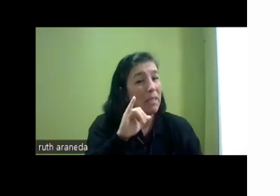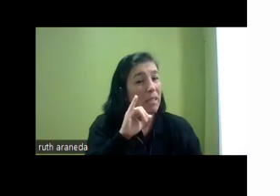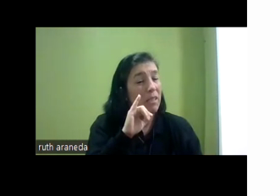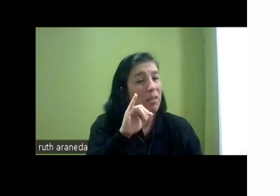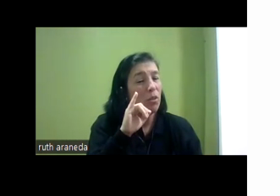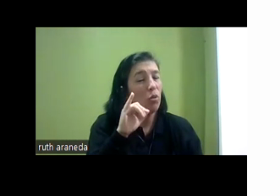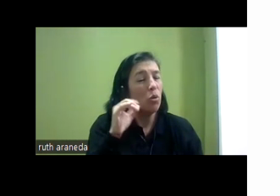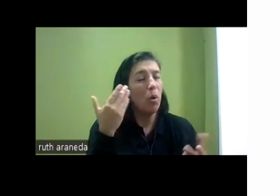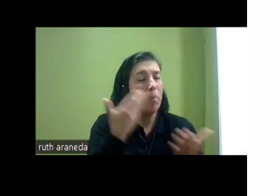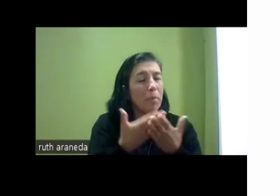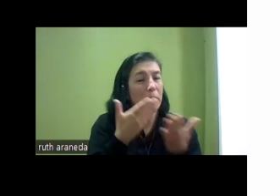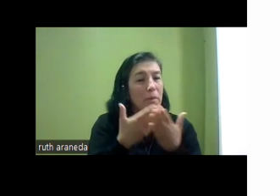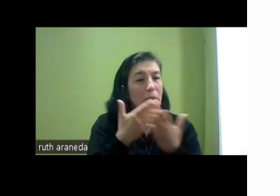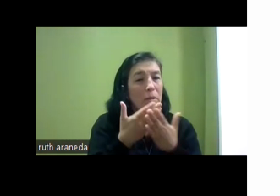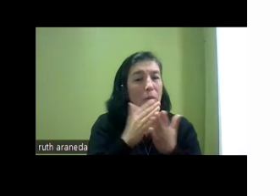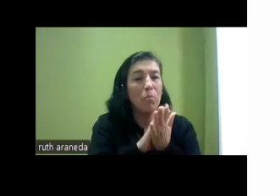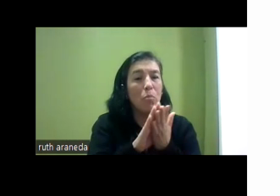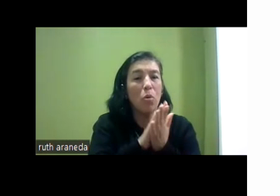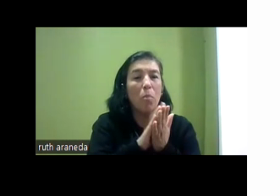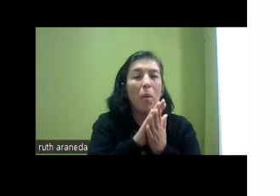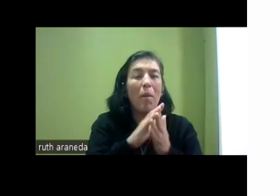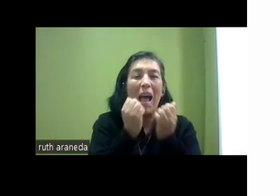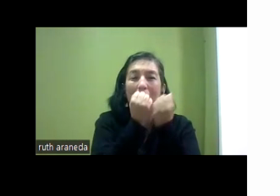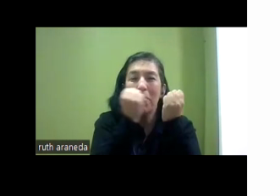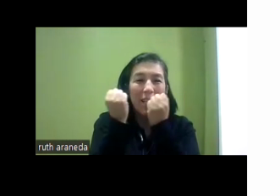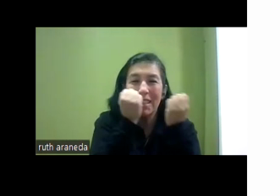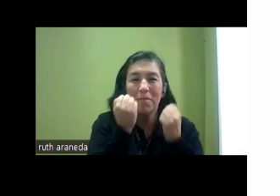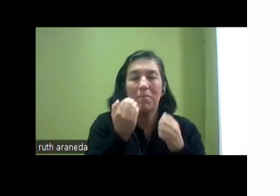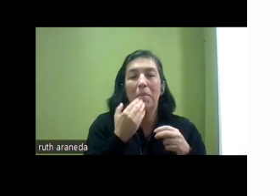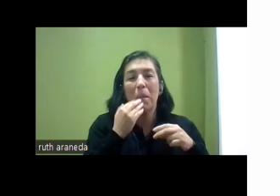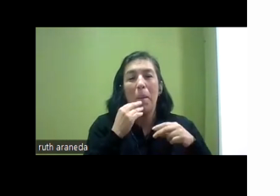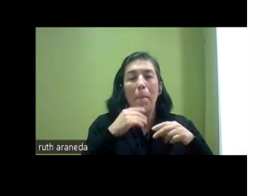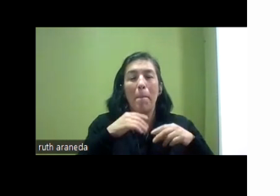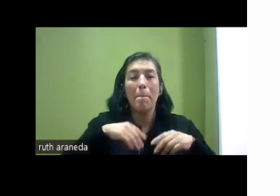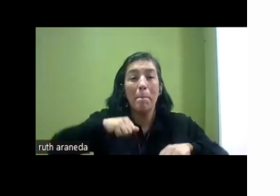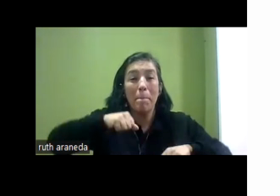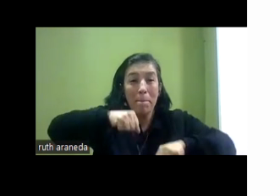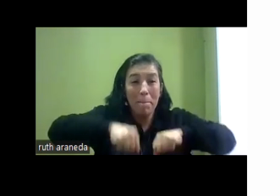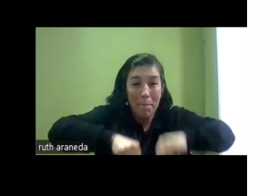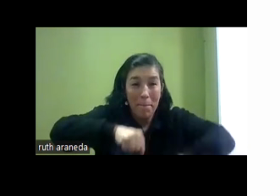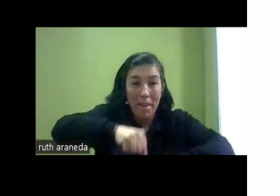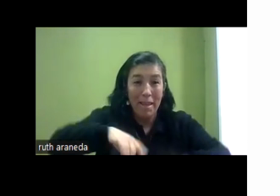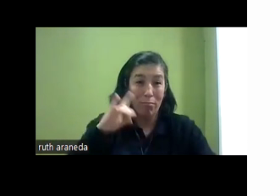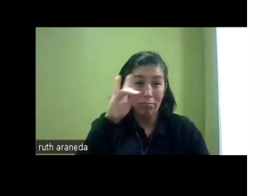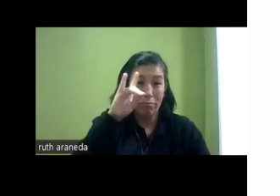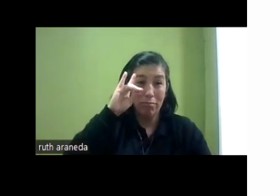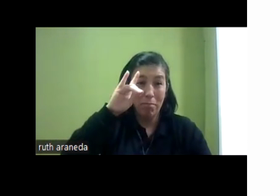por mazorcas de maíz, patas de camélidos, como en este caso,